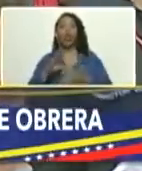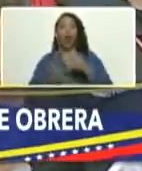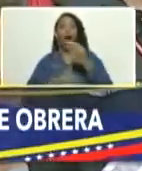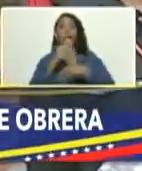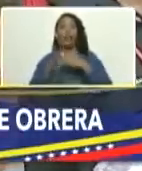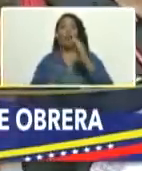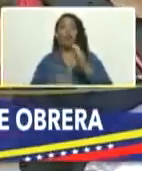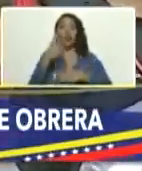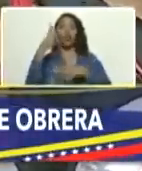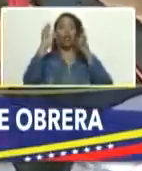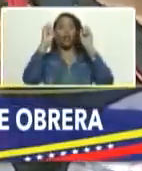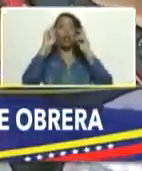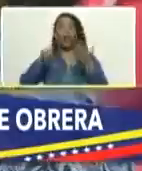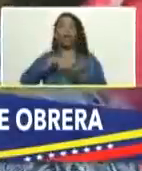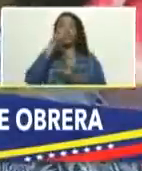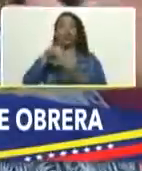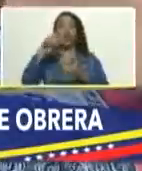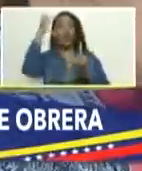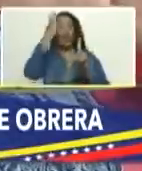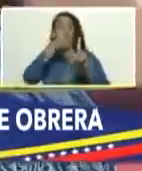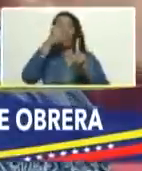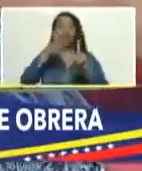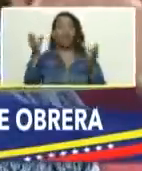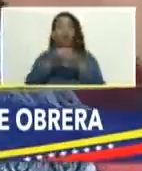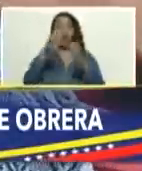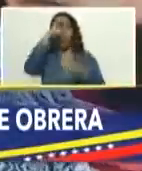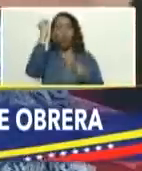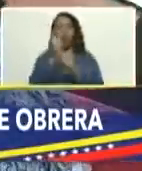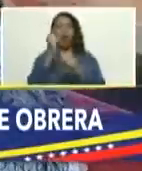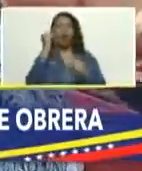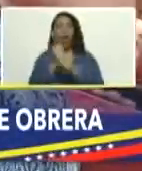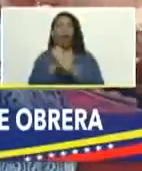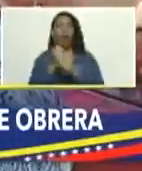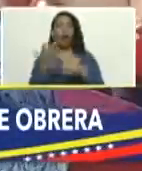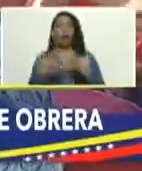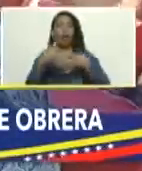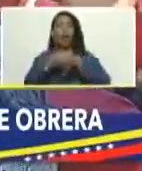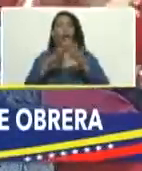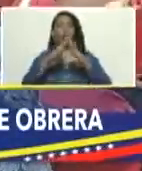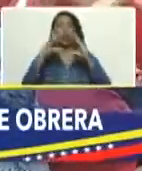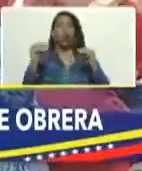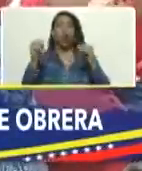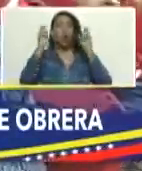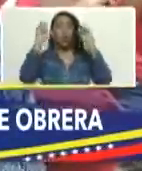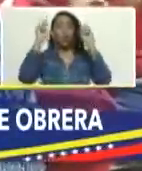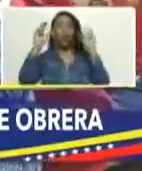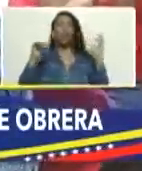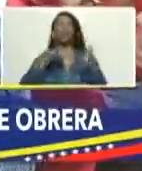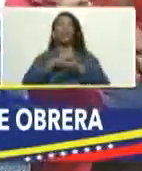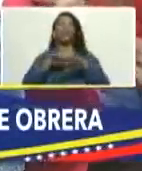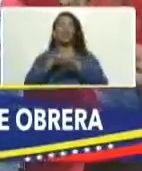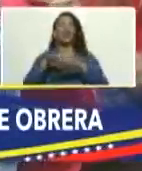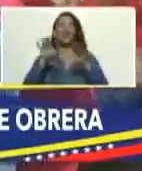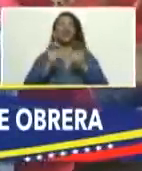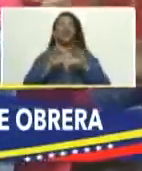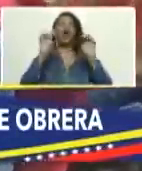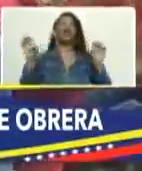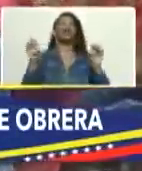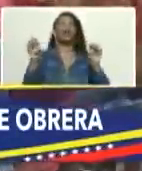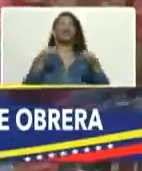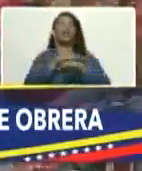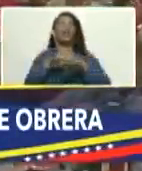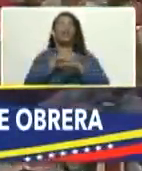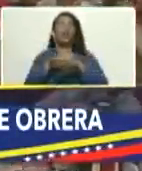la Instancia Nacional de Formación de la Clase Obrera, integrando todos los organismos del Ministerio de Educación, el